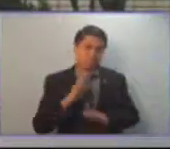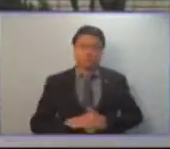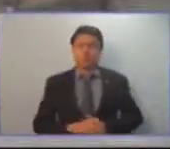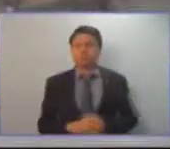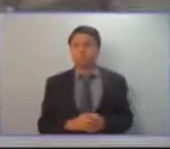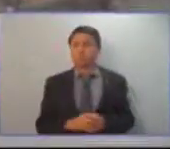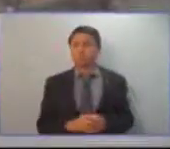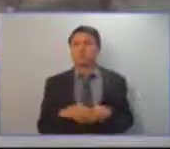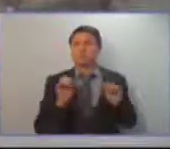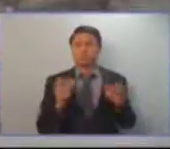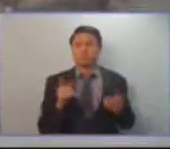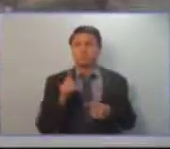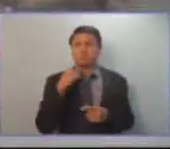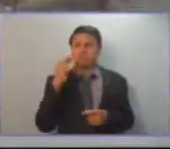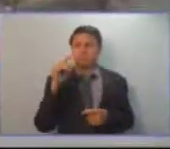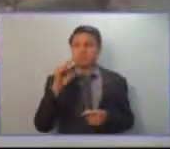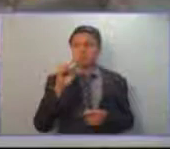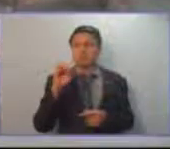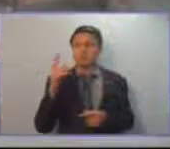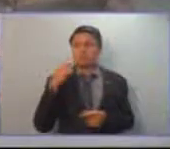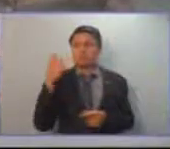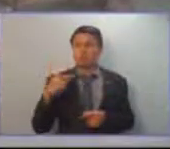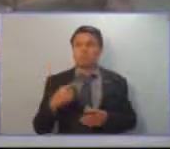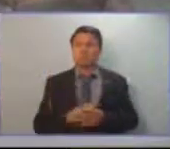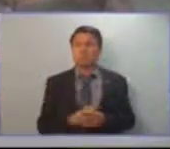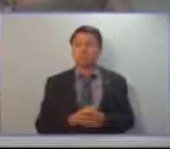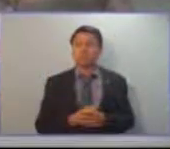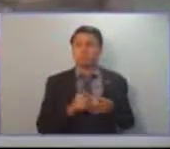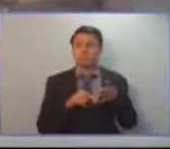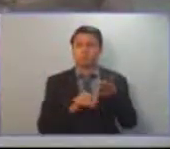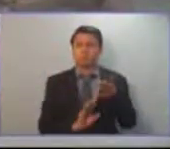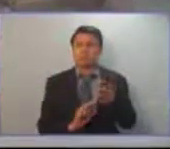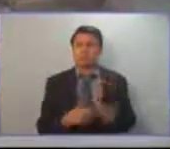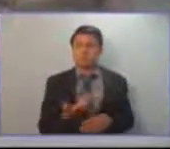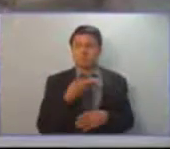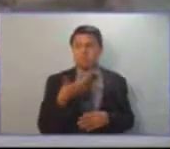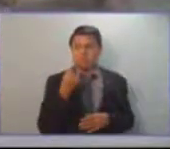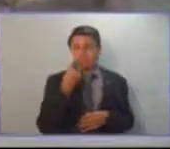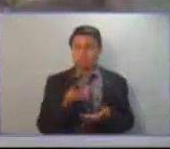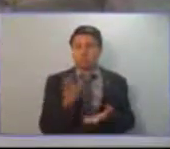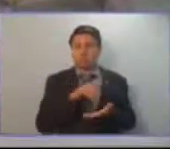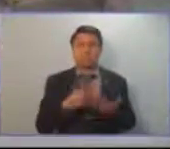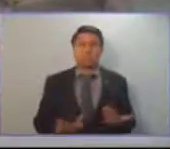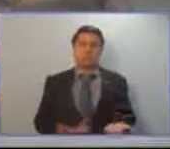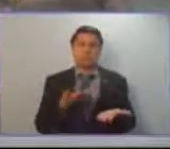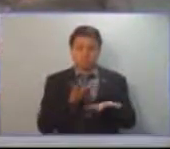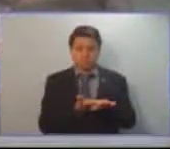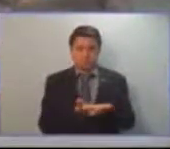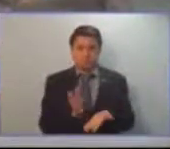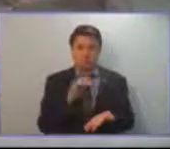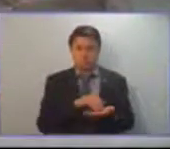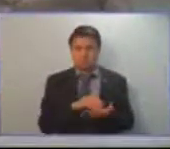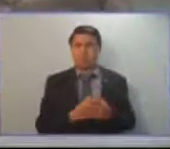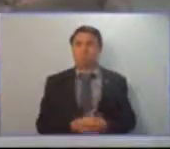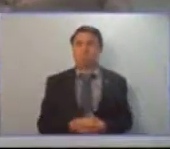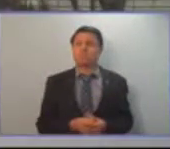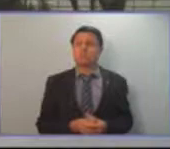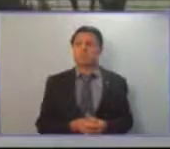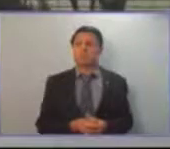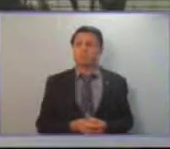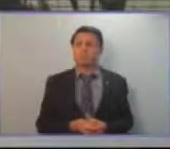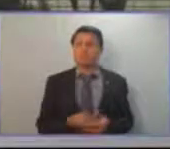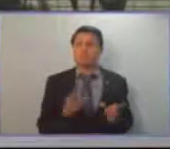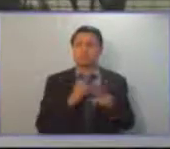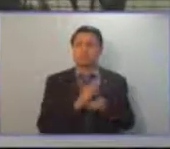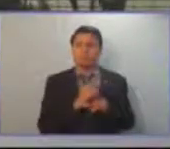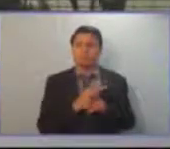impedida por una sentencia de la Sala de lo Constitucional. Nosotros vamos a volver a proponer otra vez esa